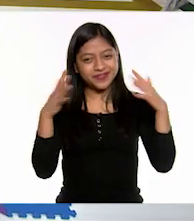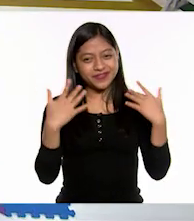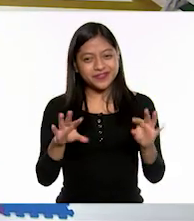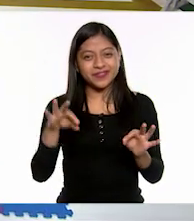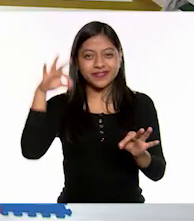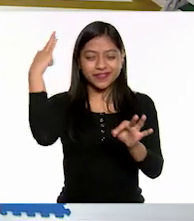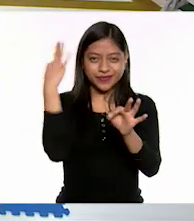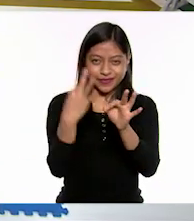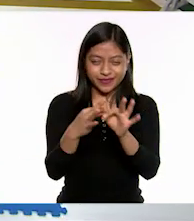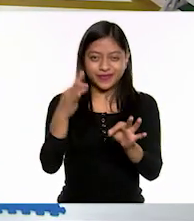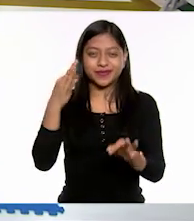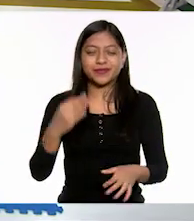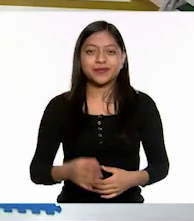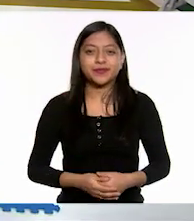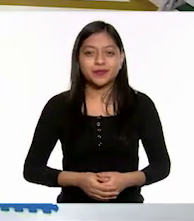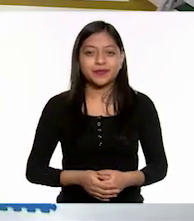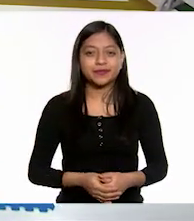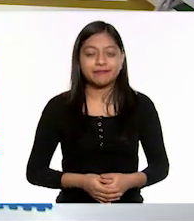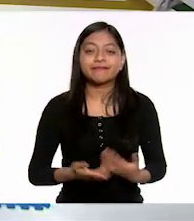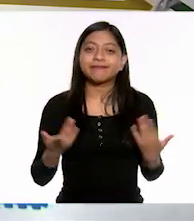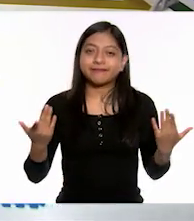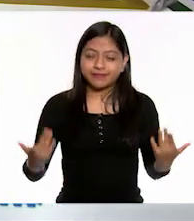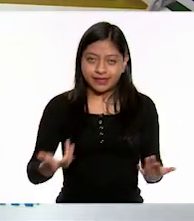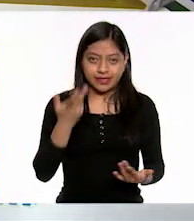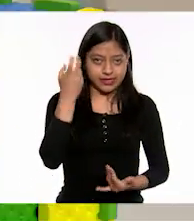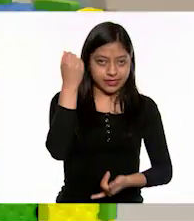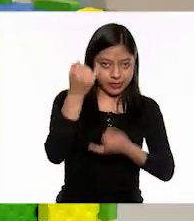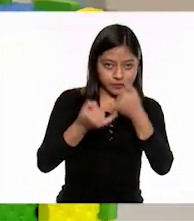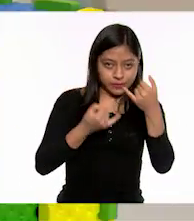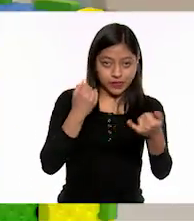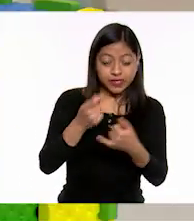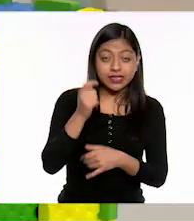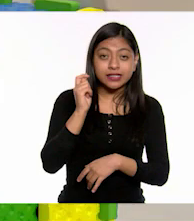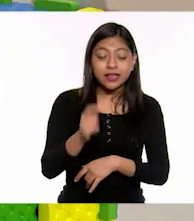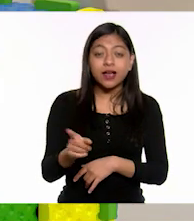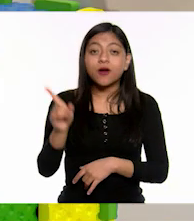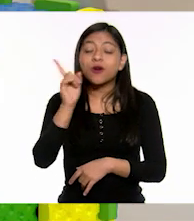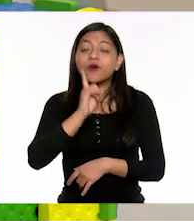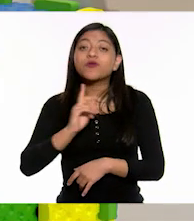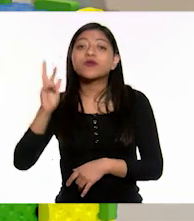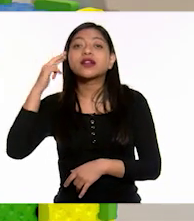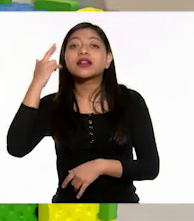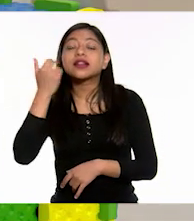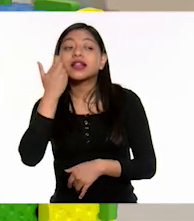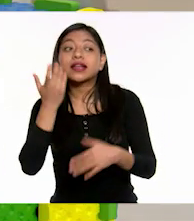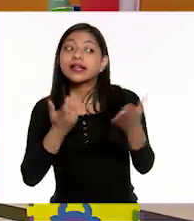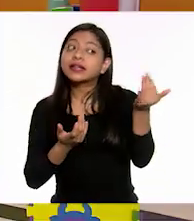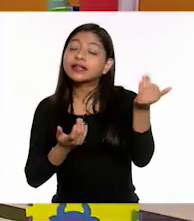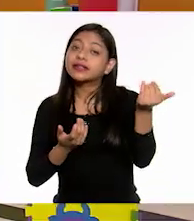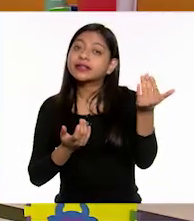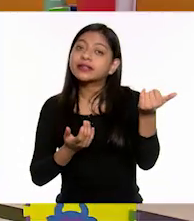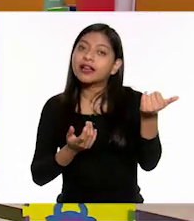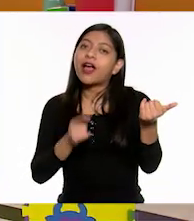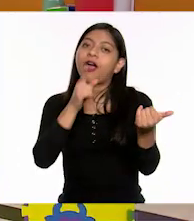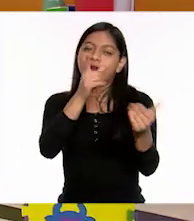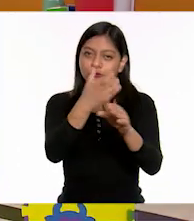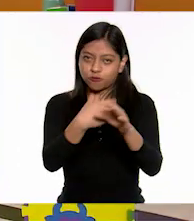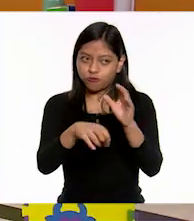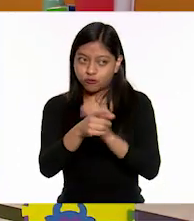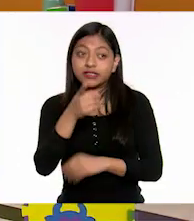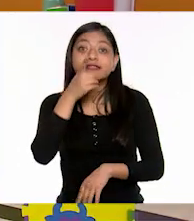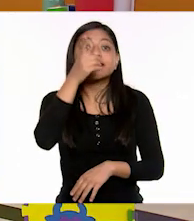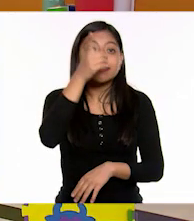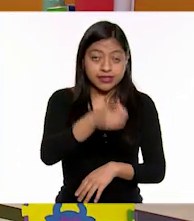excelente muy bien entonces el juego se trata del que encuentre primero el objeto que pidió la